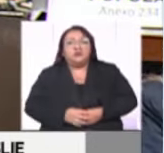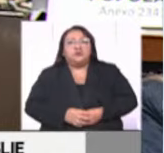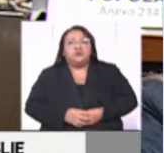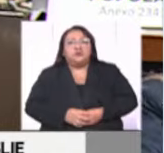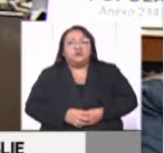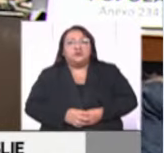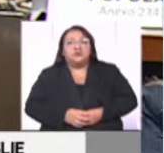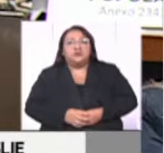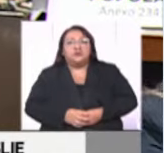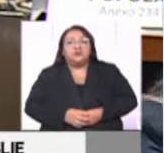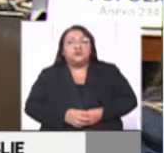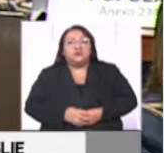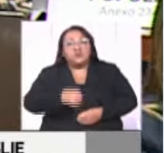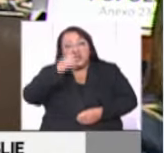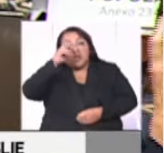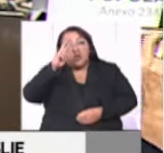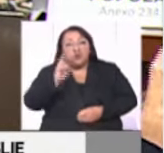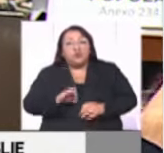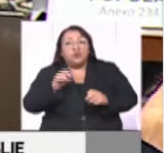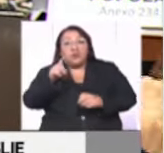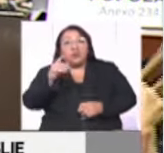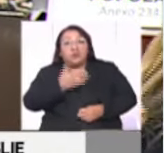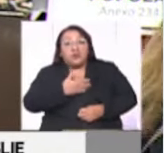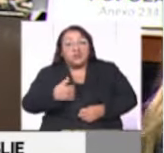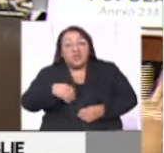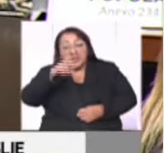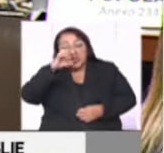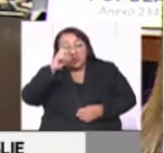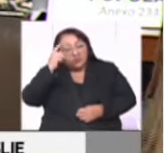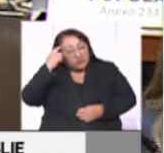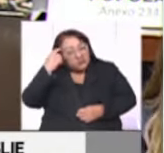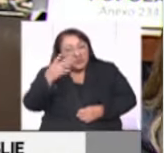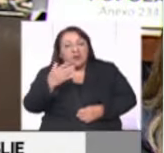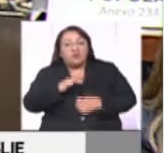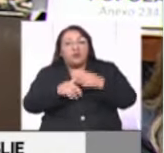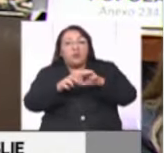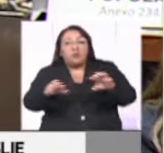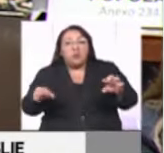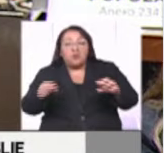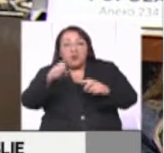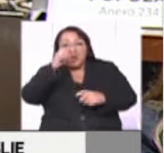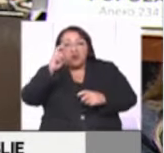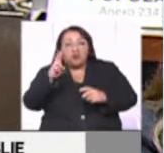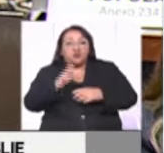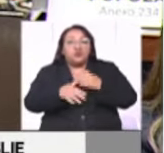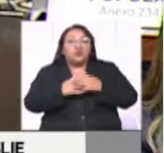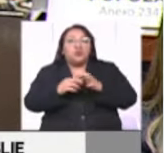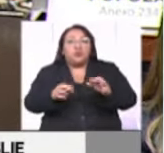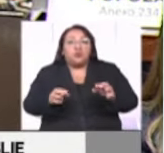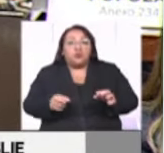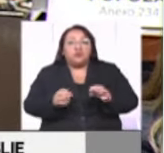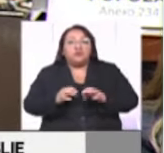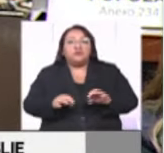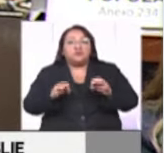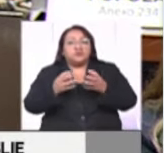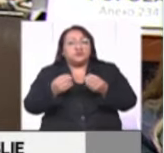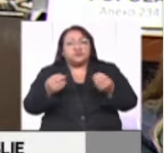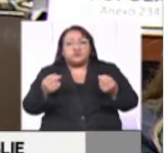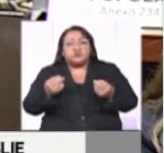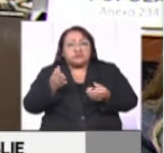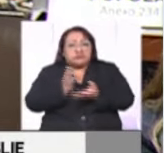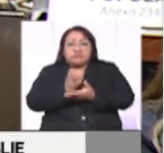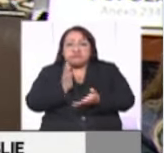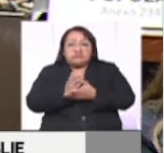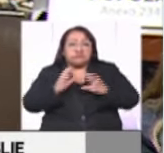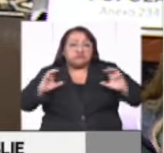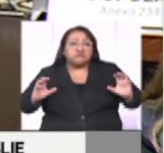intereses del Cusco y usted, señor presidente, como cusqueño, sabe que nuestra población del Cusco es una población obviamente muy